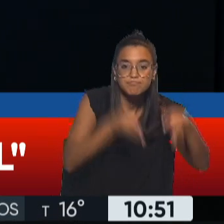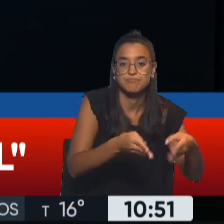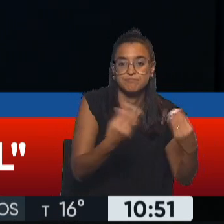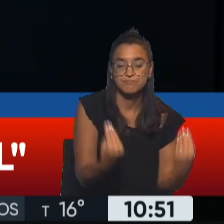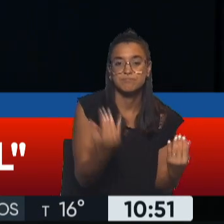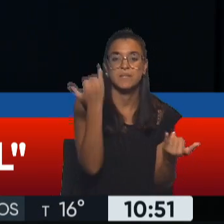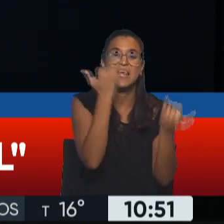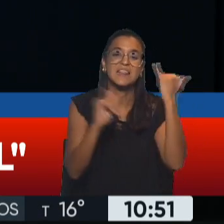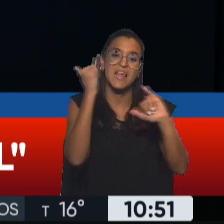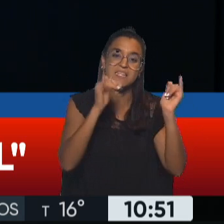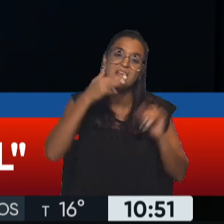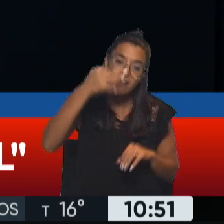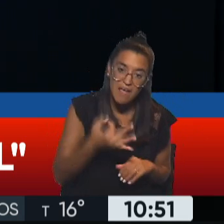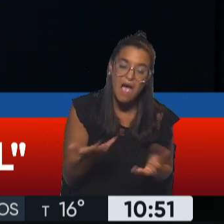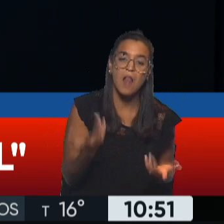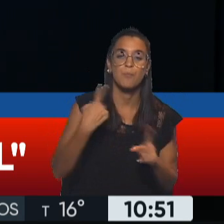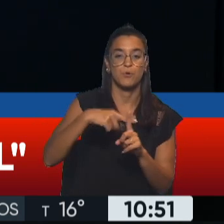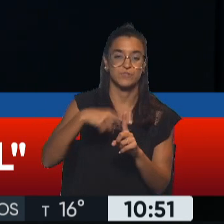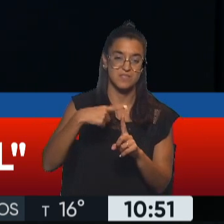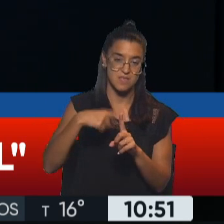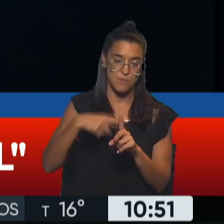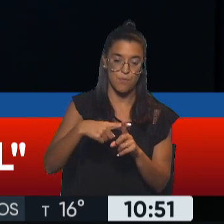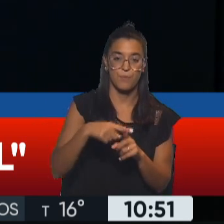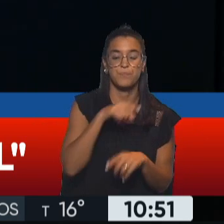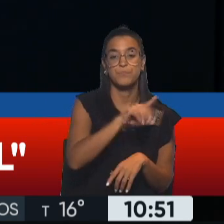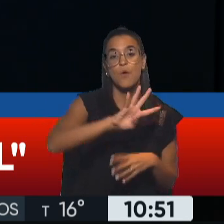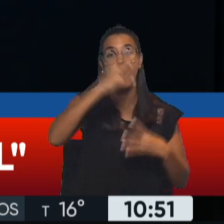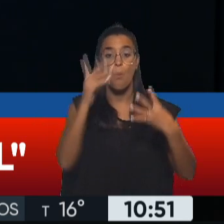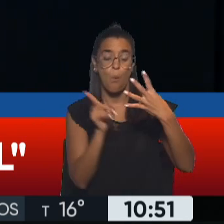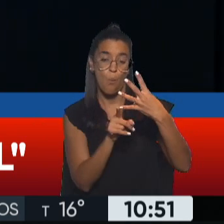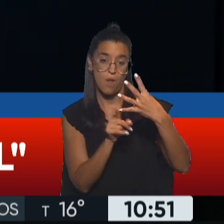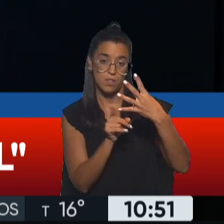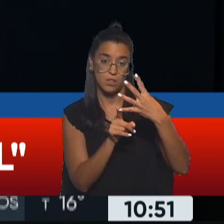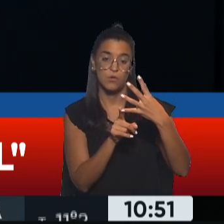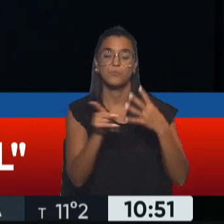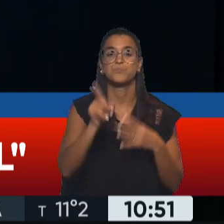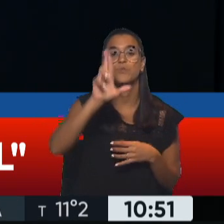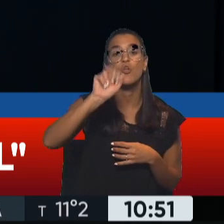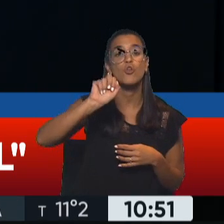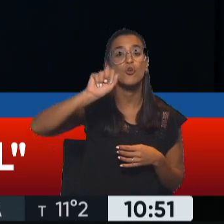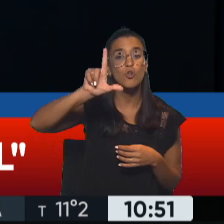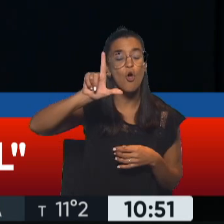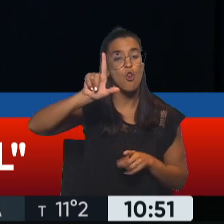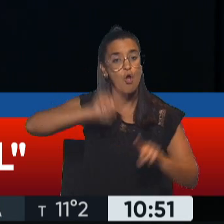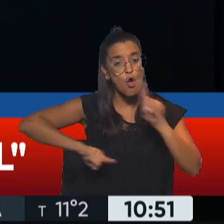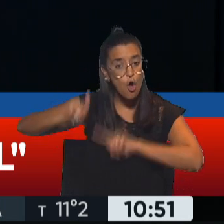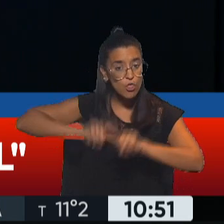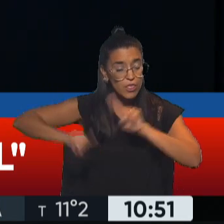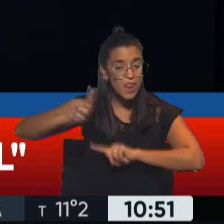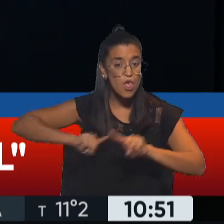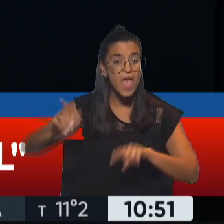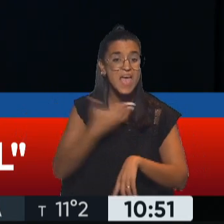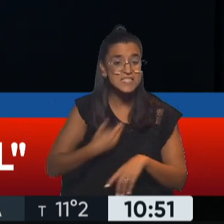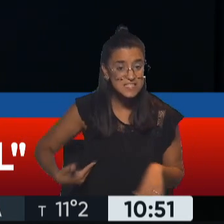de tasas de interés reales positivas. Y en cuarto lugar está el rol coordinador que el